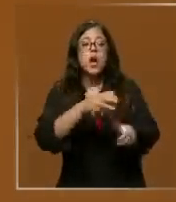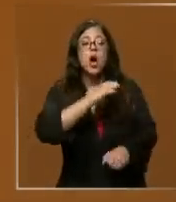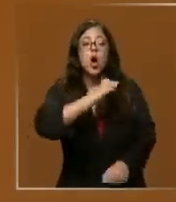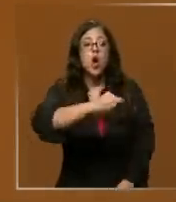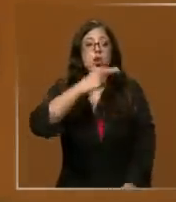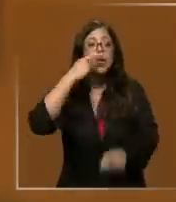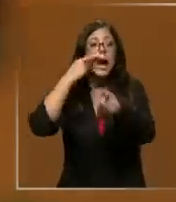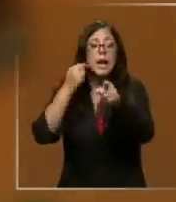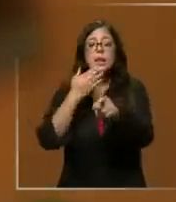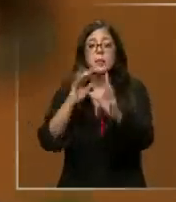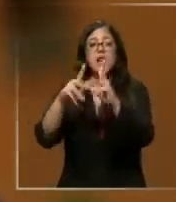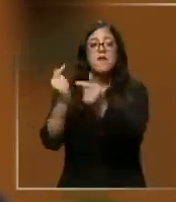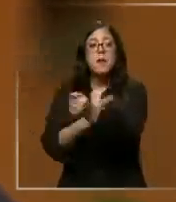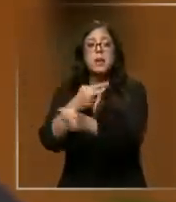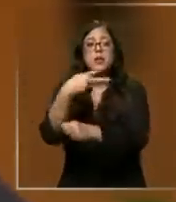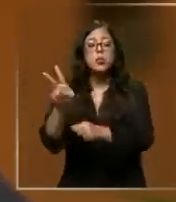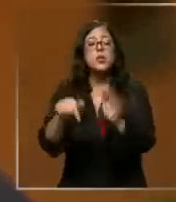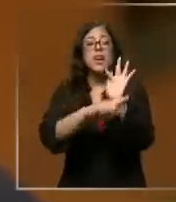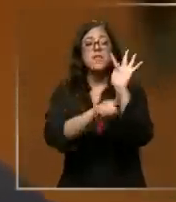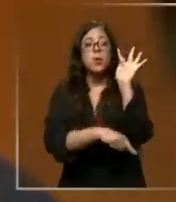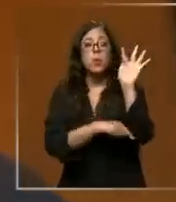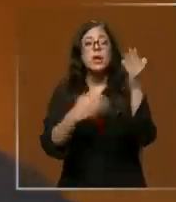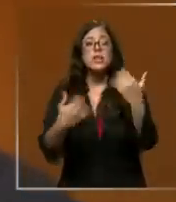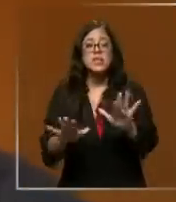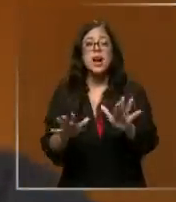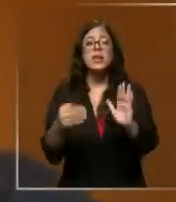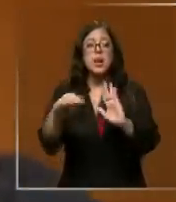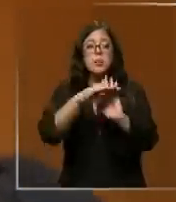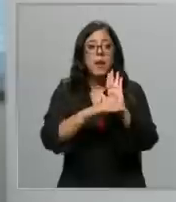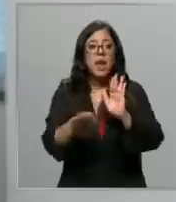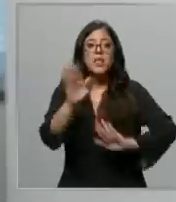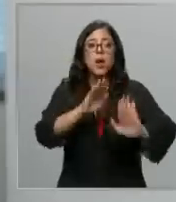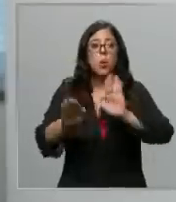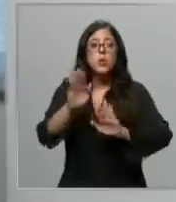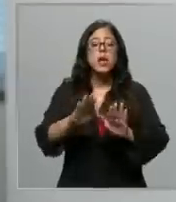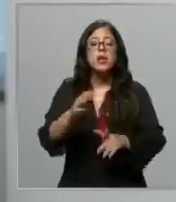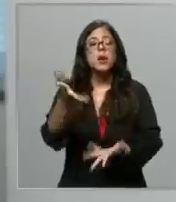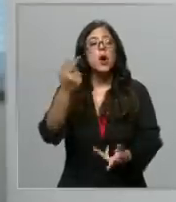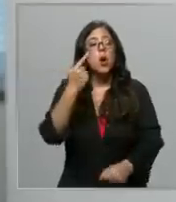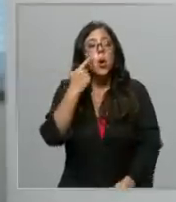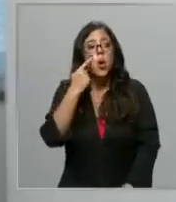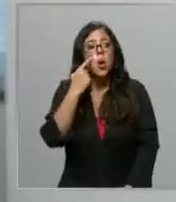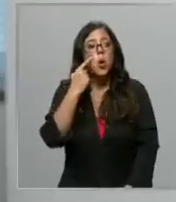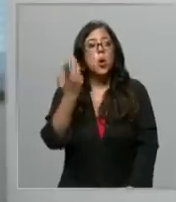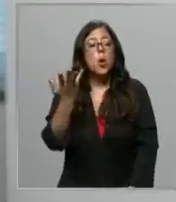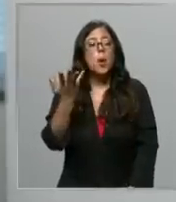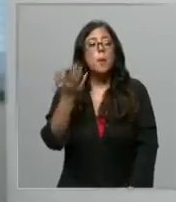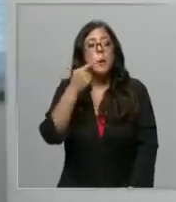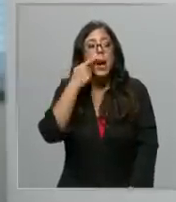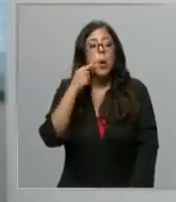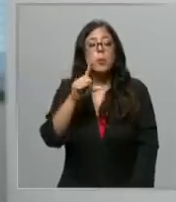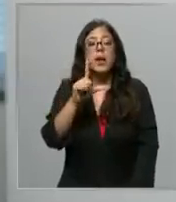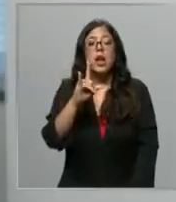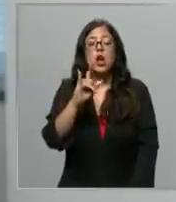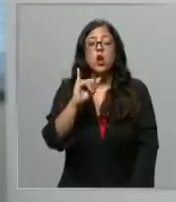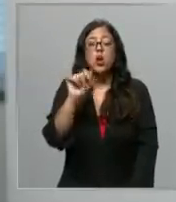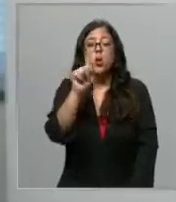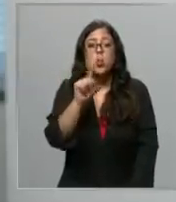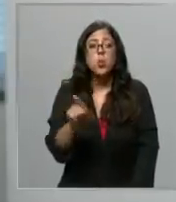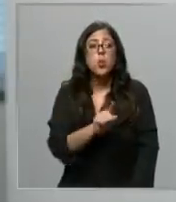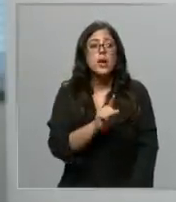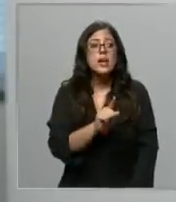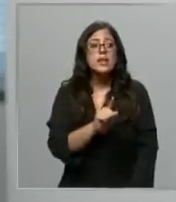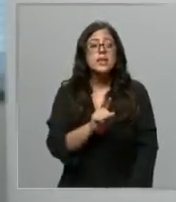familia y la fiscalía dispuso medidas de protección Imagínate lo que se debe significar para Don Luis estar